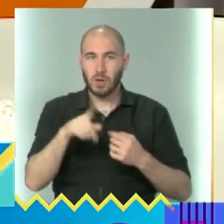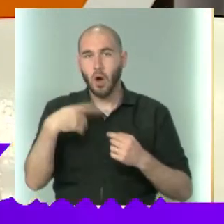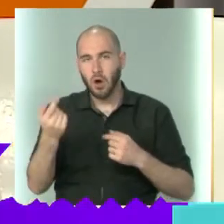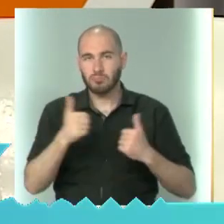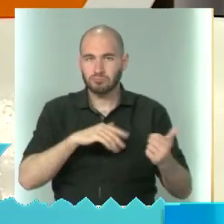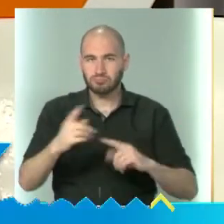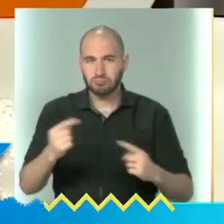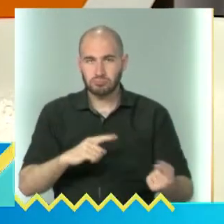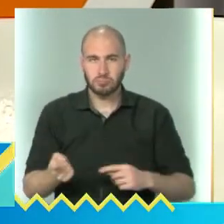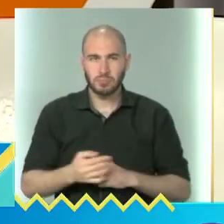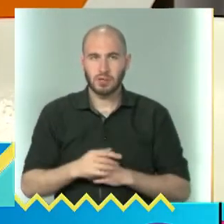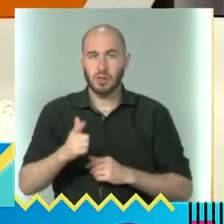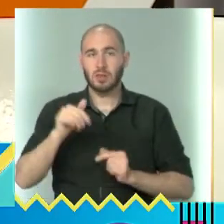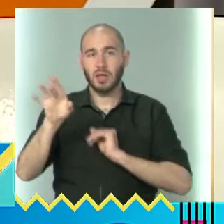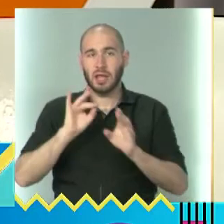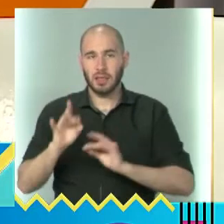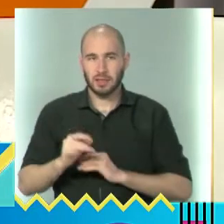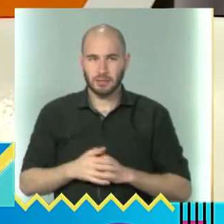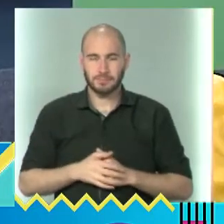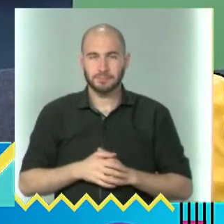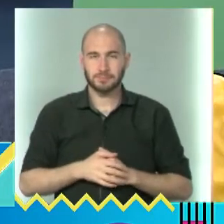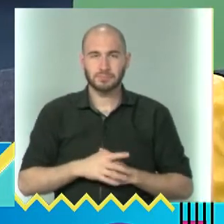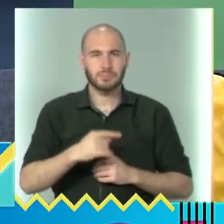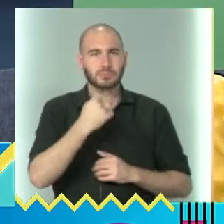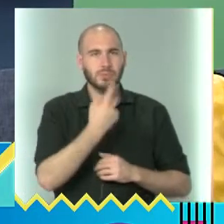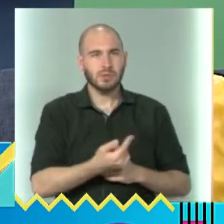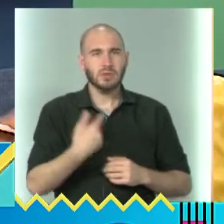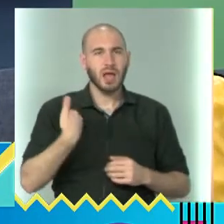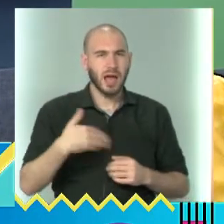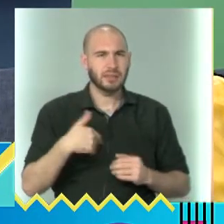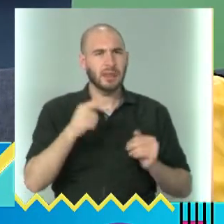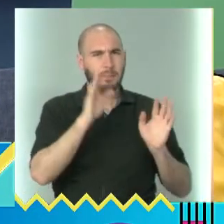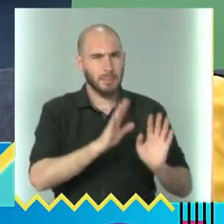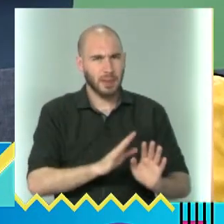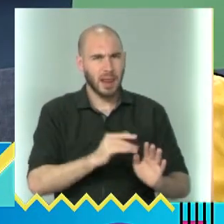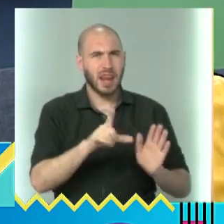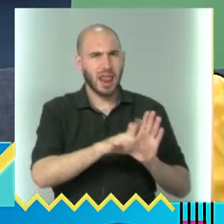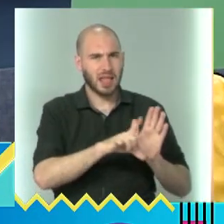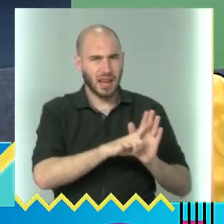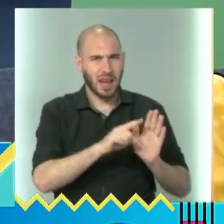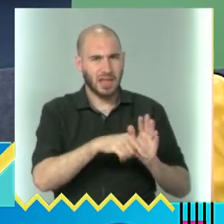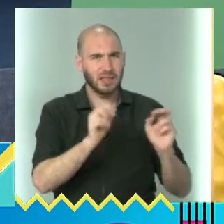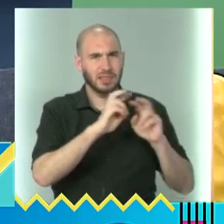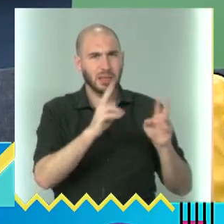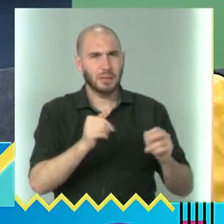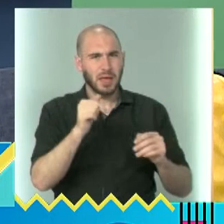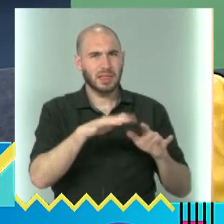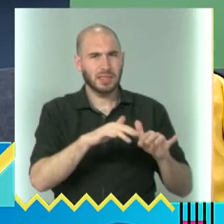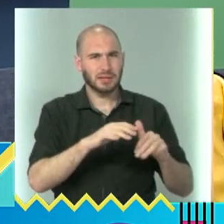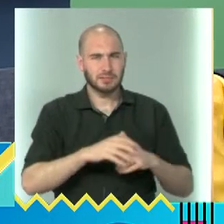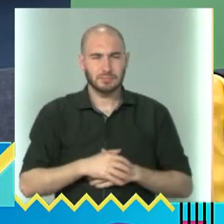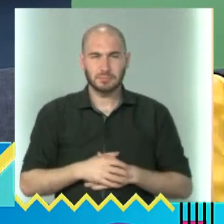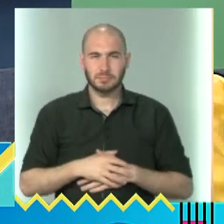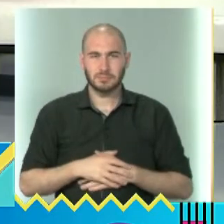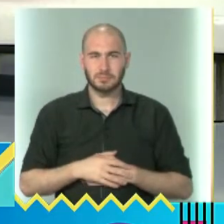otra, otras. Nosotros elegimos en base a eso. Ahora, la pregunta es, ¿Argentina está preparada para legislar sobre el terreno digital?